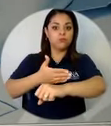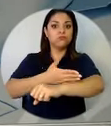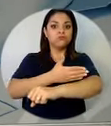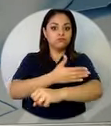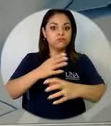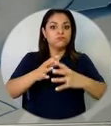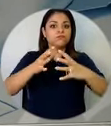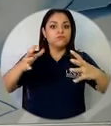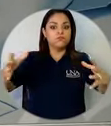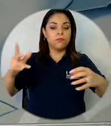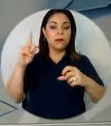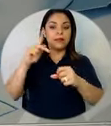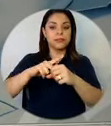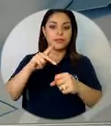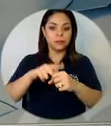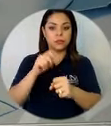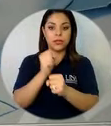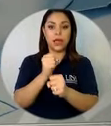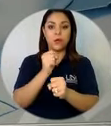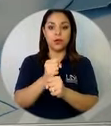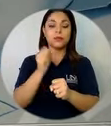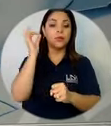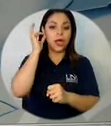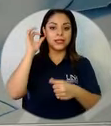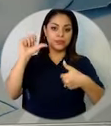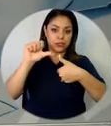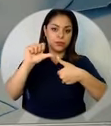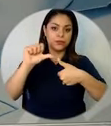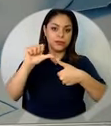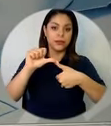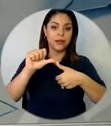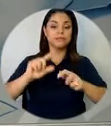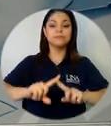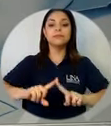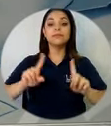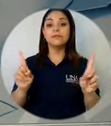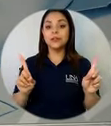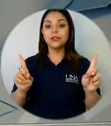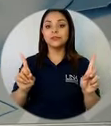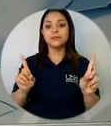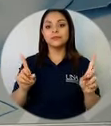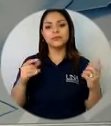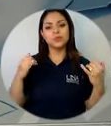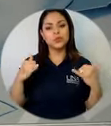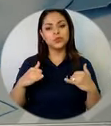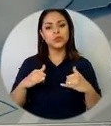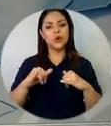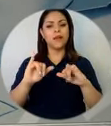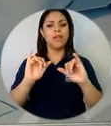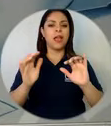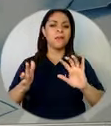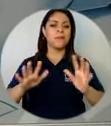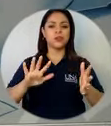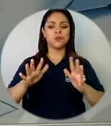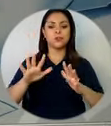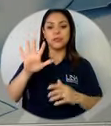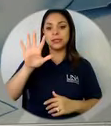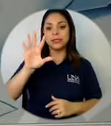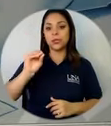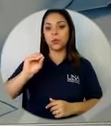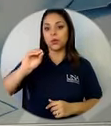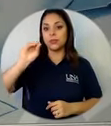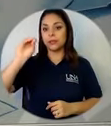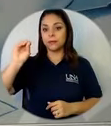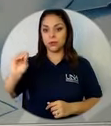de forma significativa la participación laboral de las mujeres en Centroamérica. Sin embargo, esta se mantiene en un techo alrededor